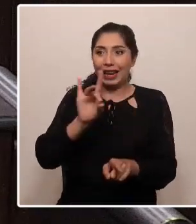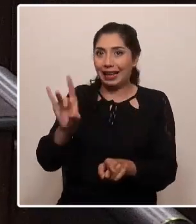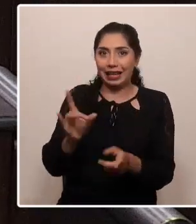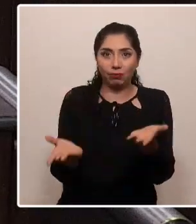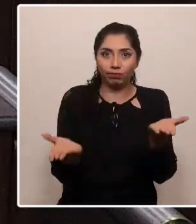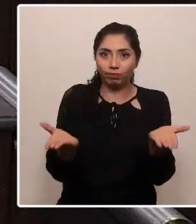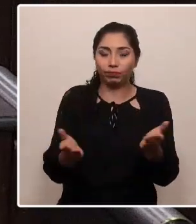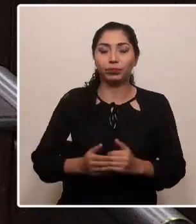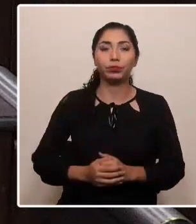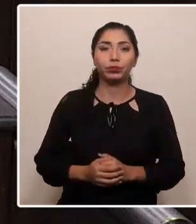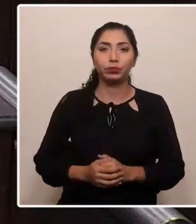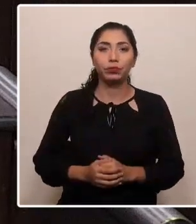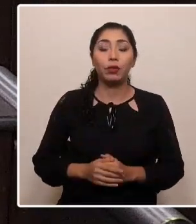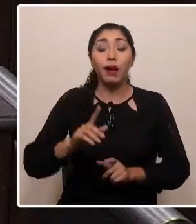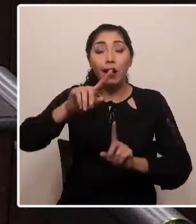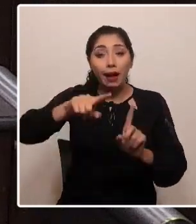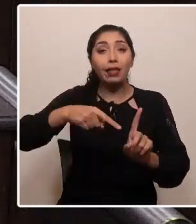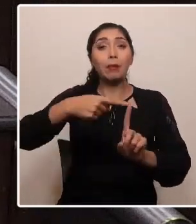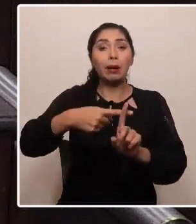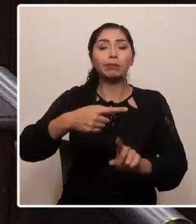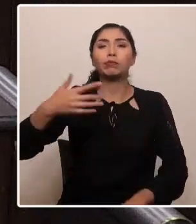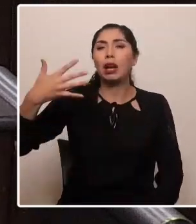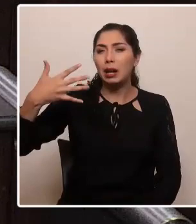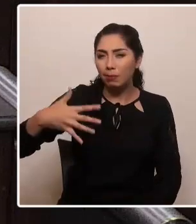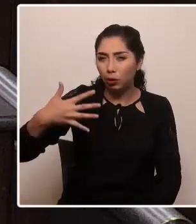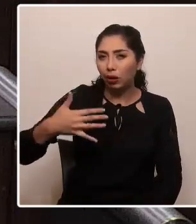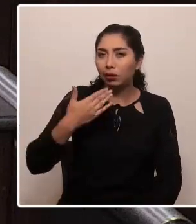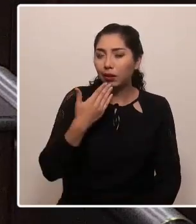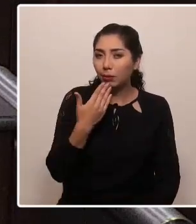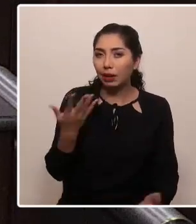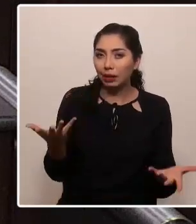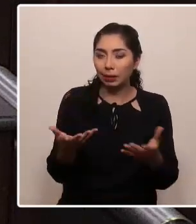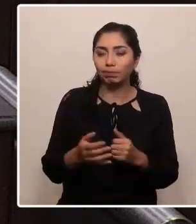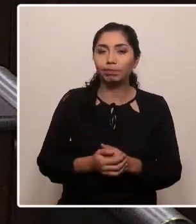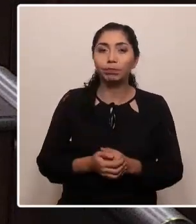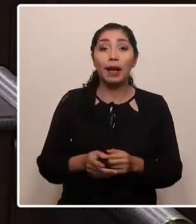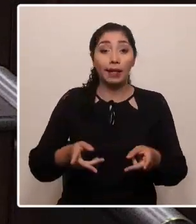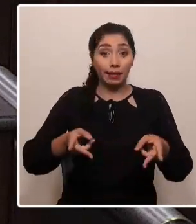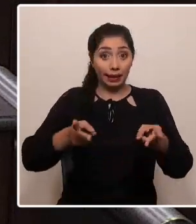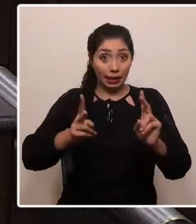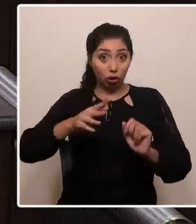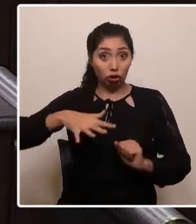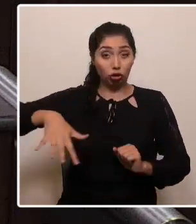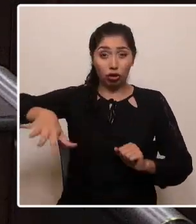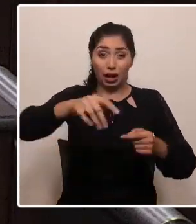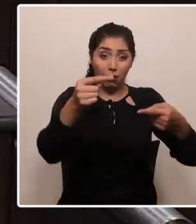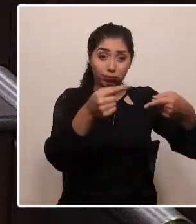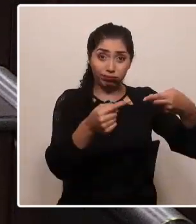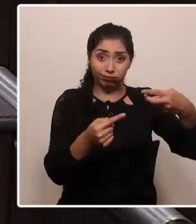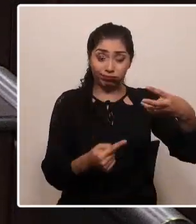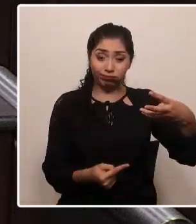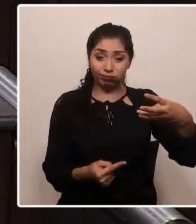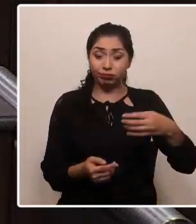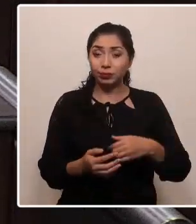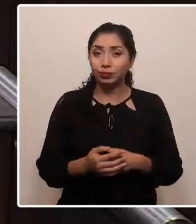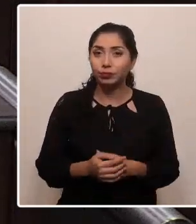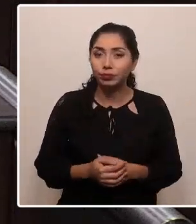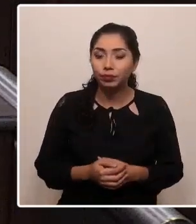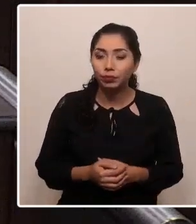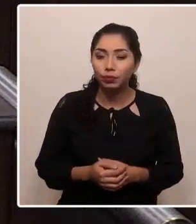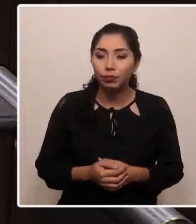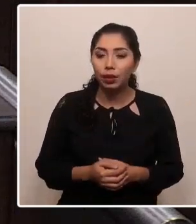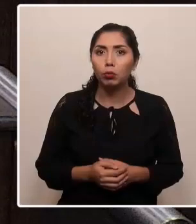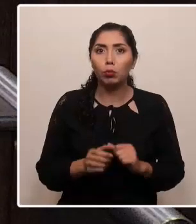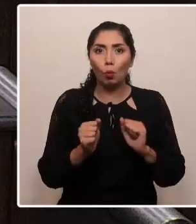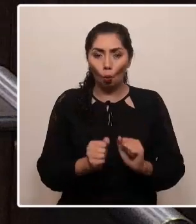que es importante poner sobre la mesa la importancia de que los derechos sociales no sean justiciables directamente ante los